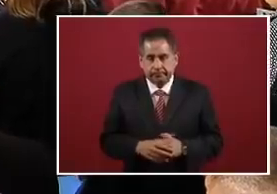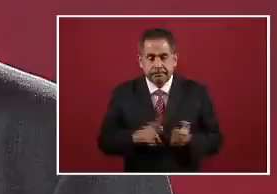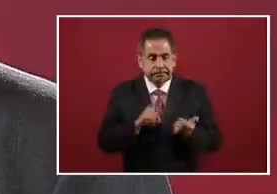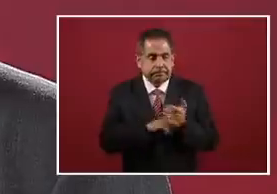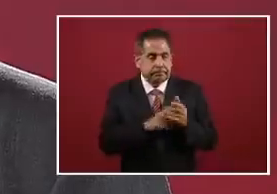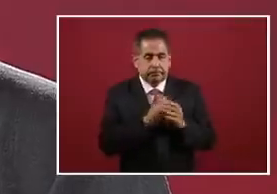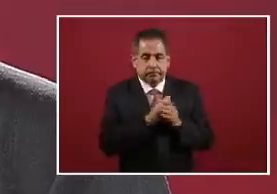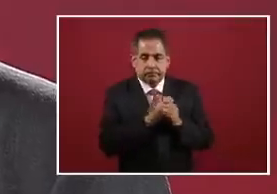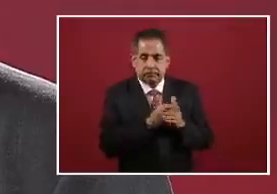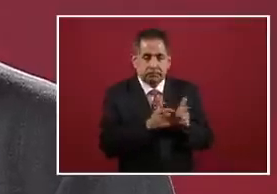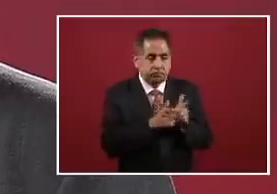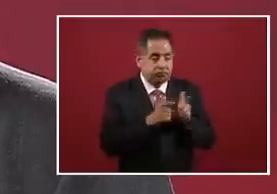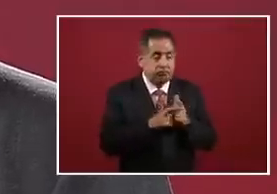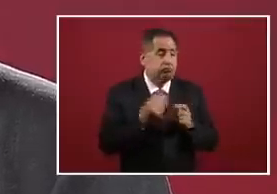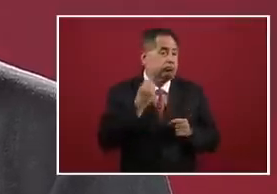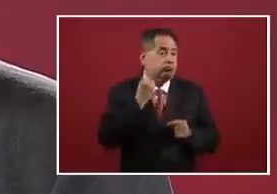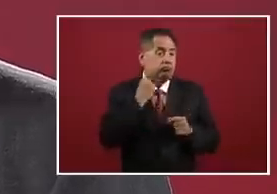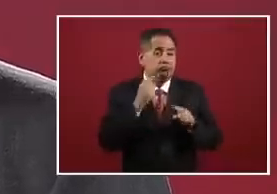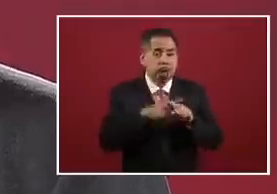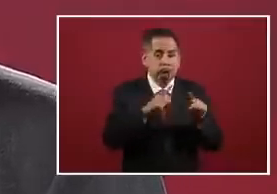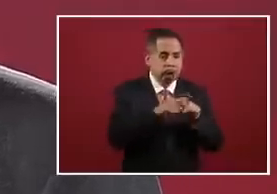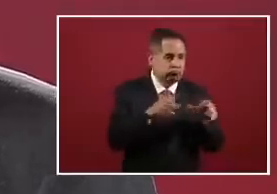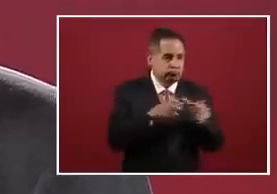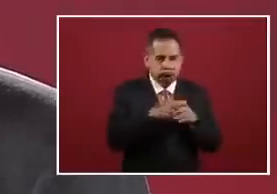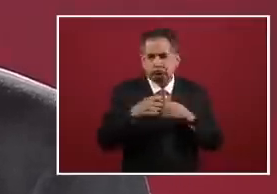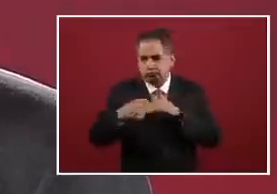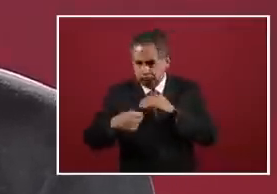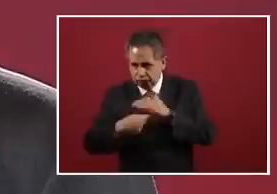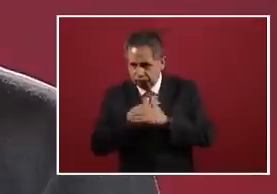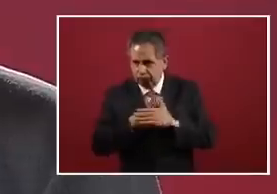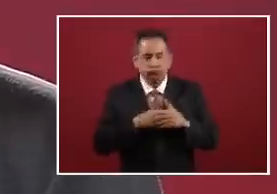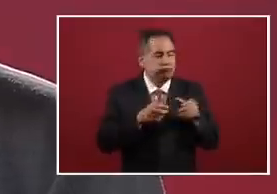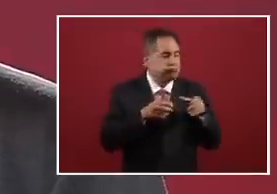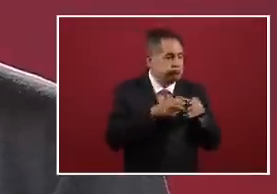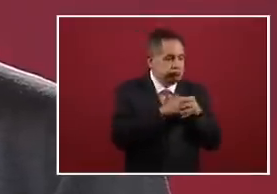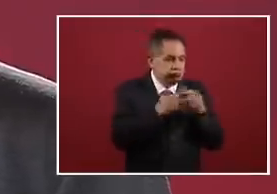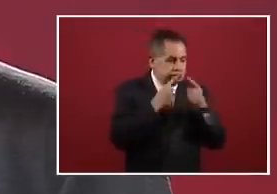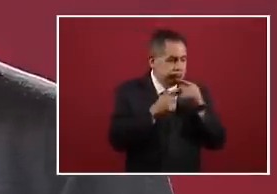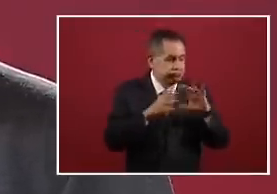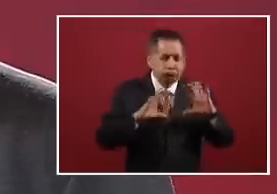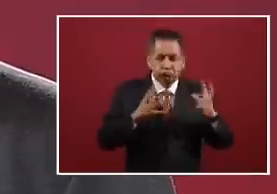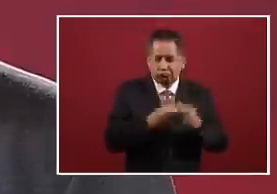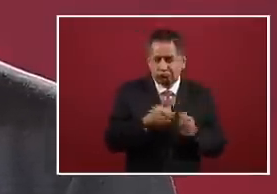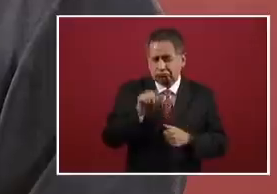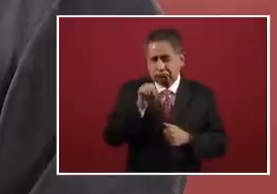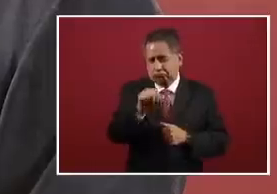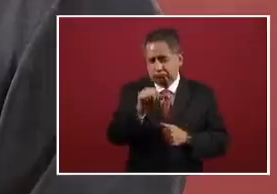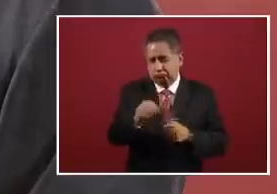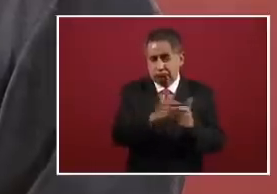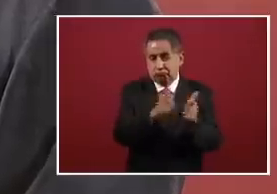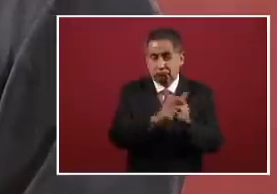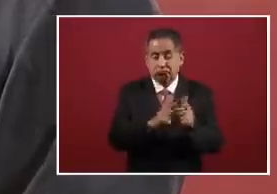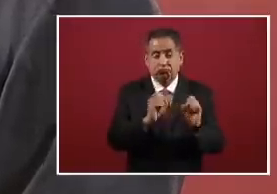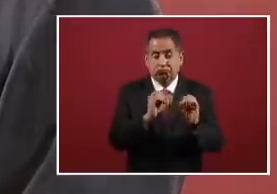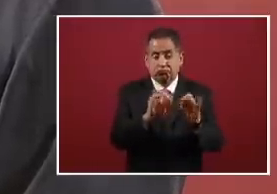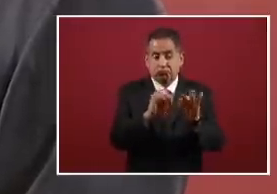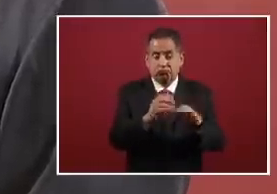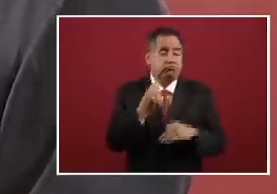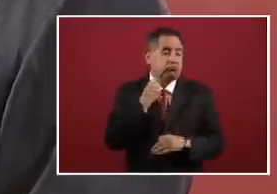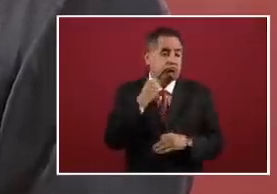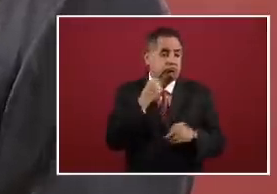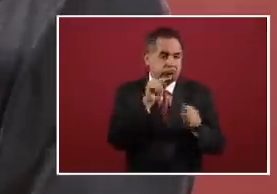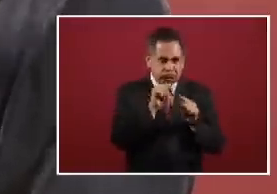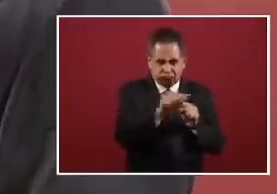reunieron despachos, esa información es la que tengo, como 16 despachos